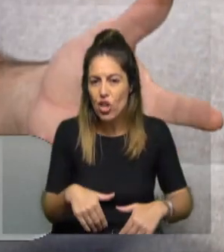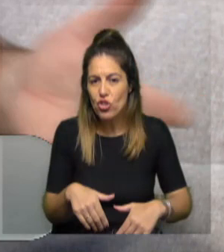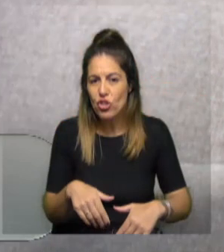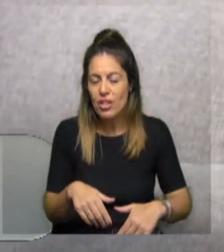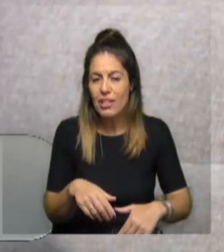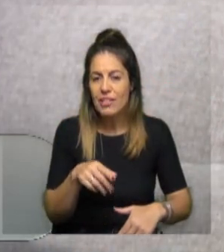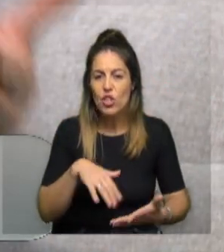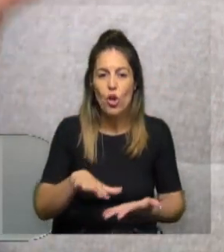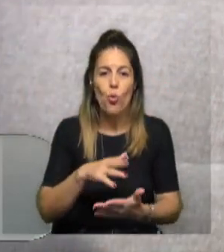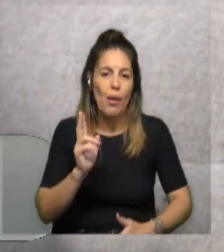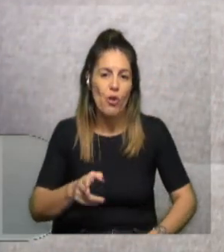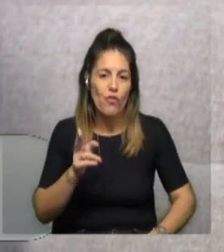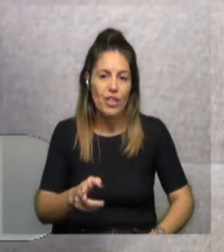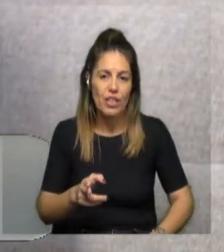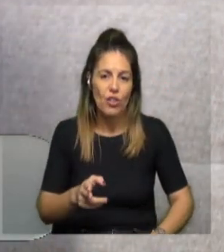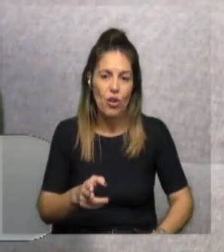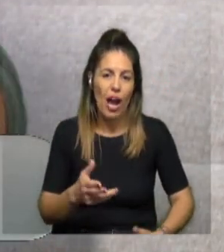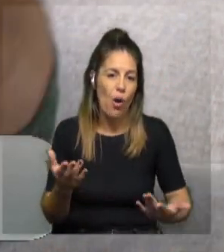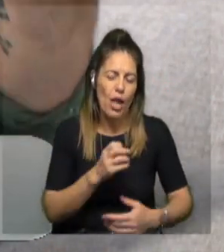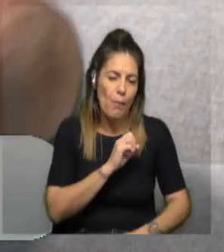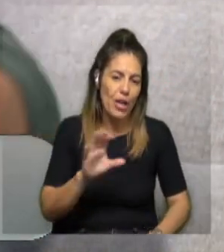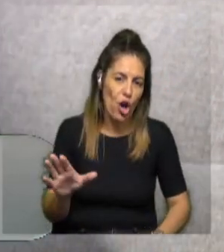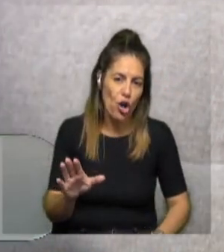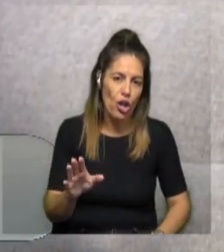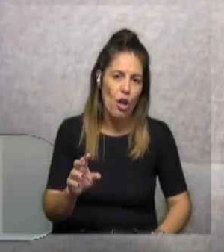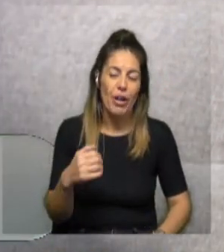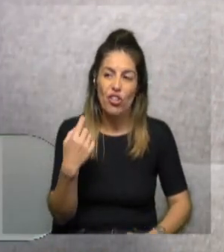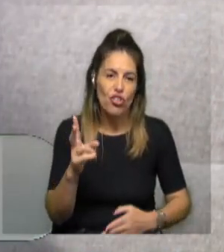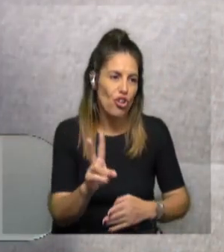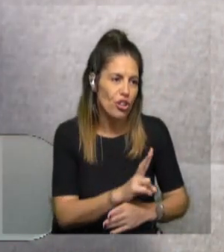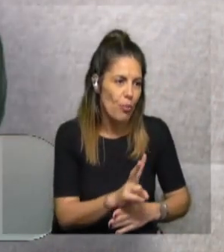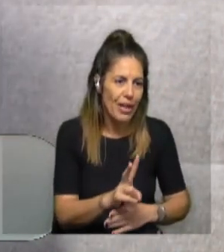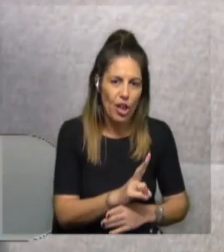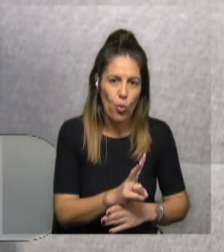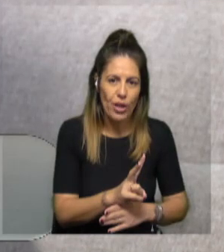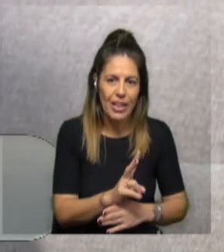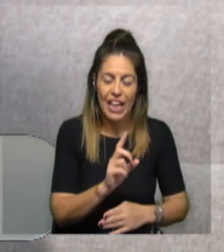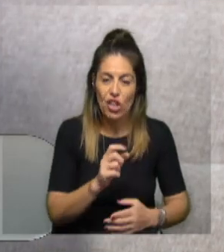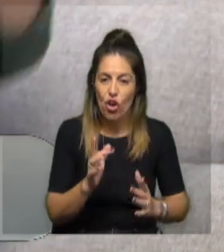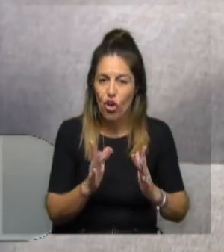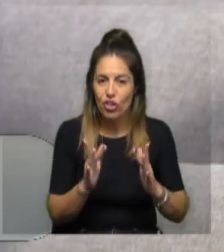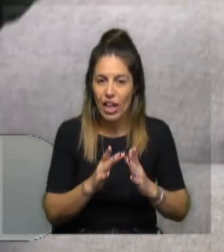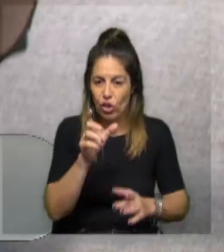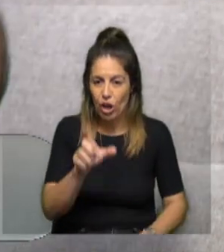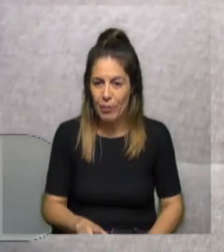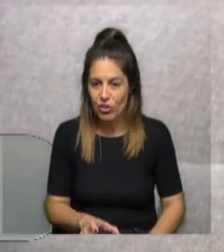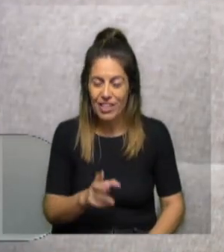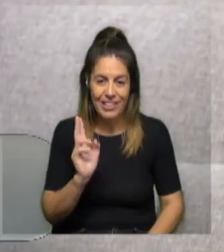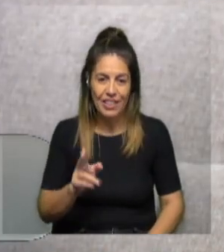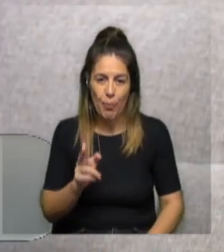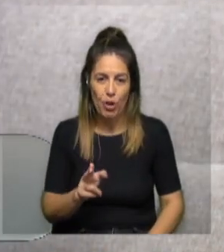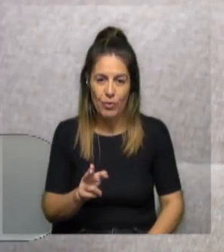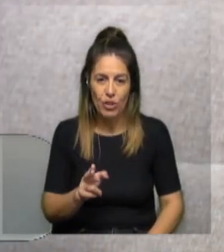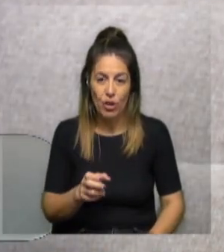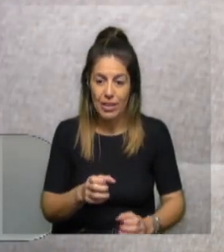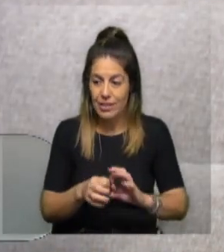perros. Porque si ya los tengo reprimidos para que cuiden y para que no se sociabilicen, si están prohibidos y si se sueltan, prefiero que se suelte un león,